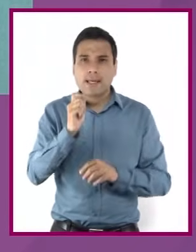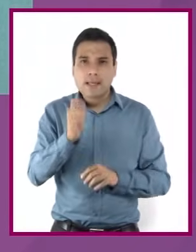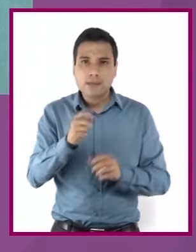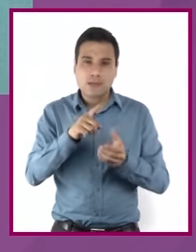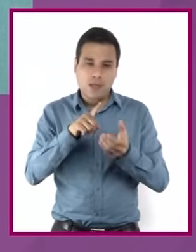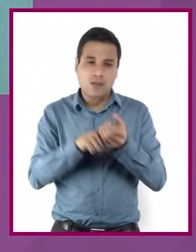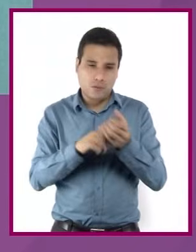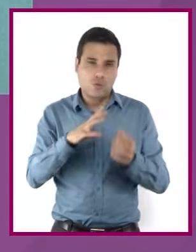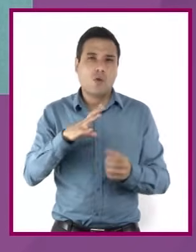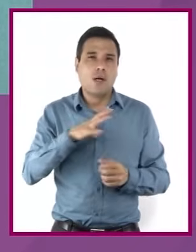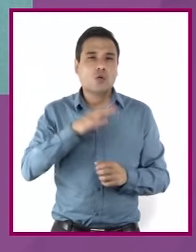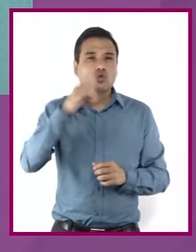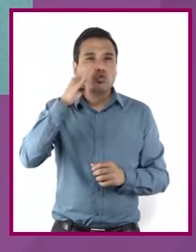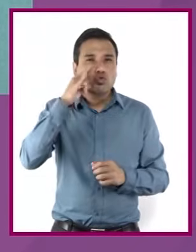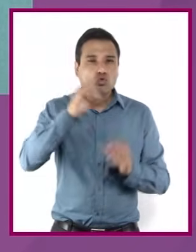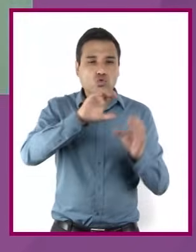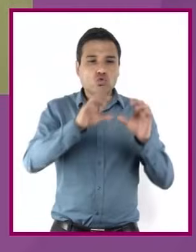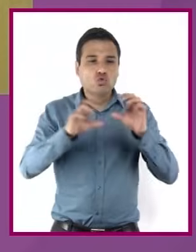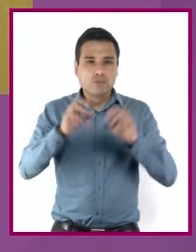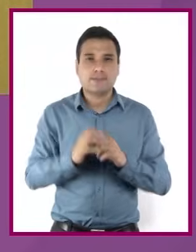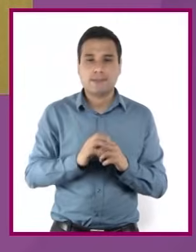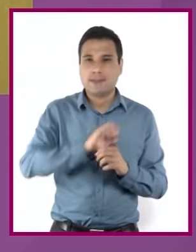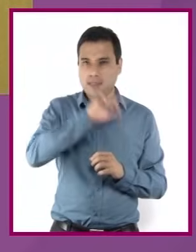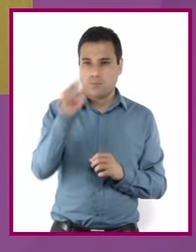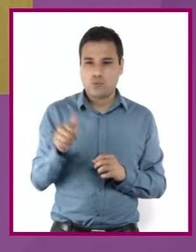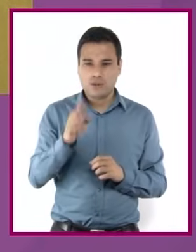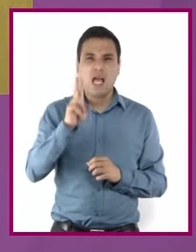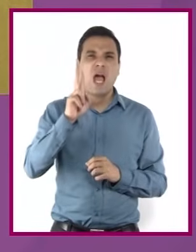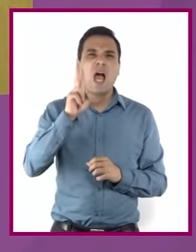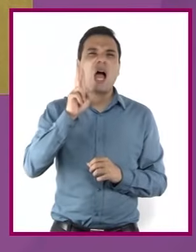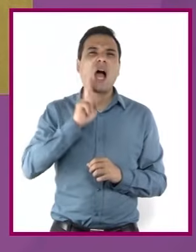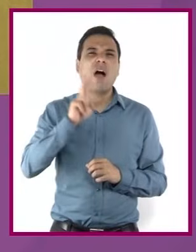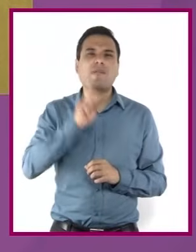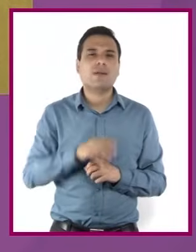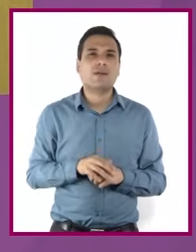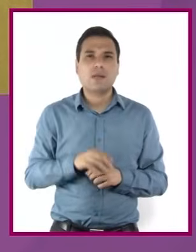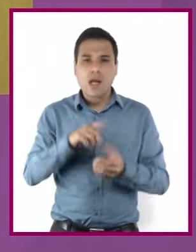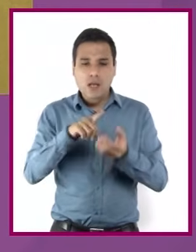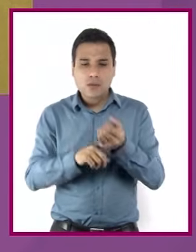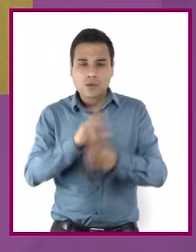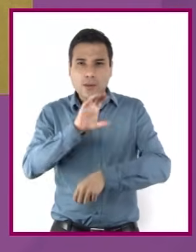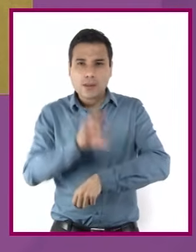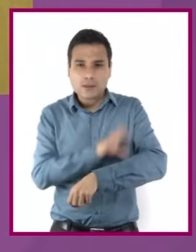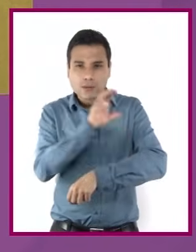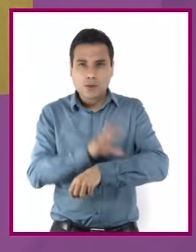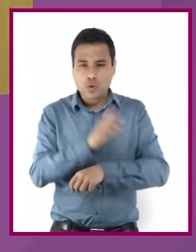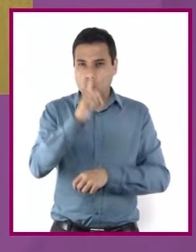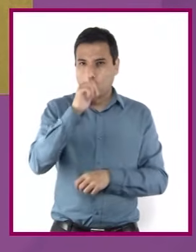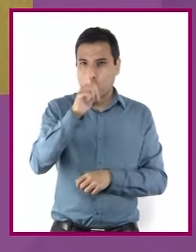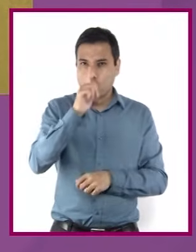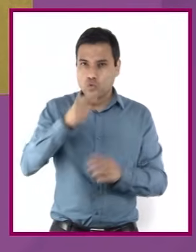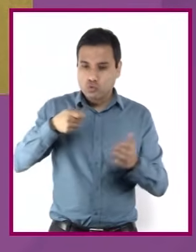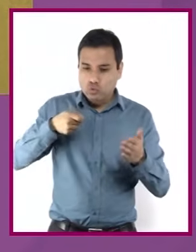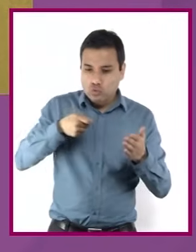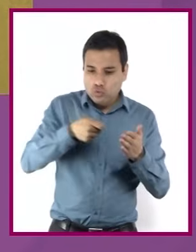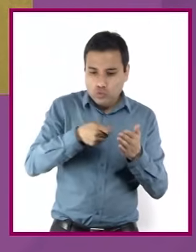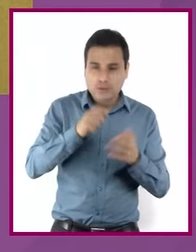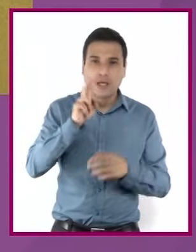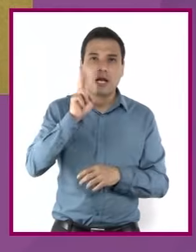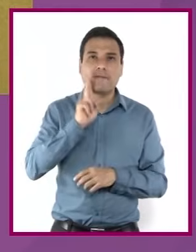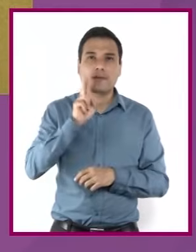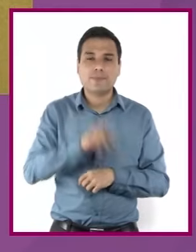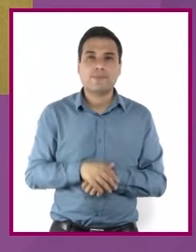partículas, y para comprobarlo expuso el haz de luz a campos eléctricos y magnéticos. Thomson descubrió que los átomos